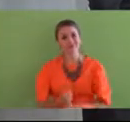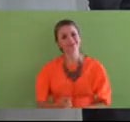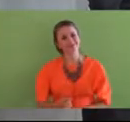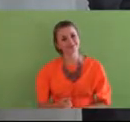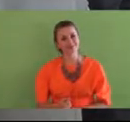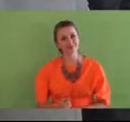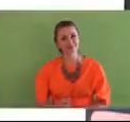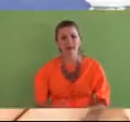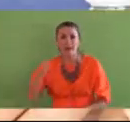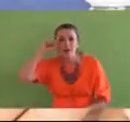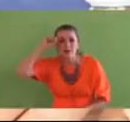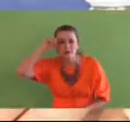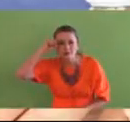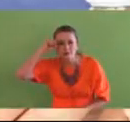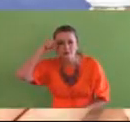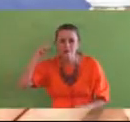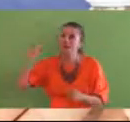usar,